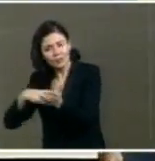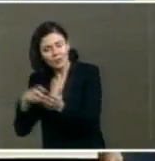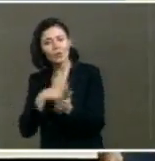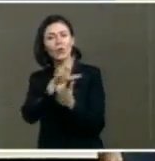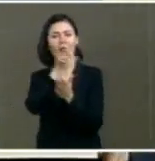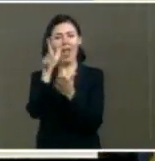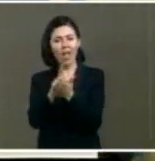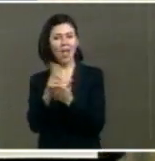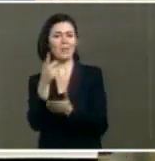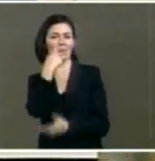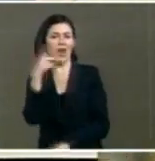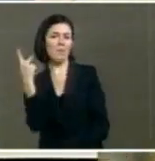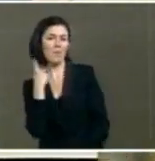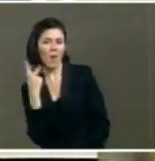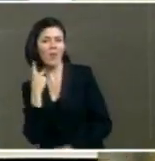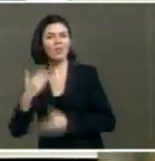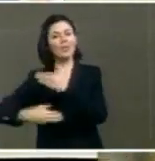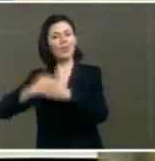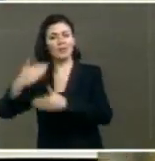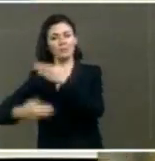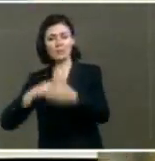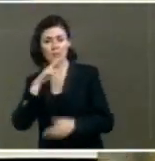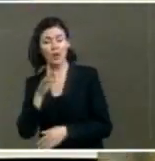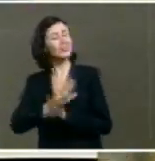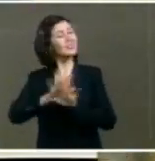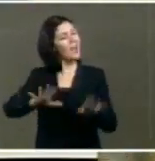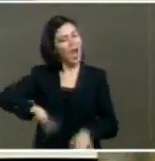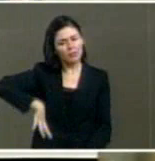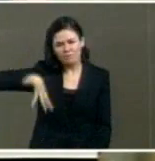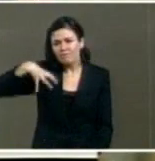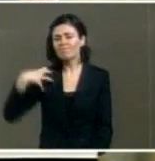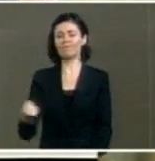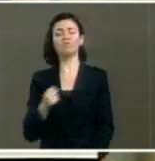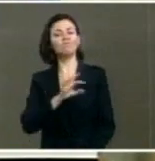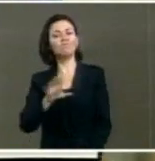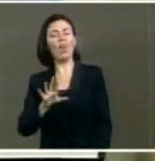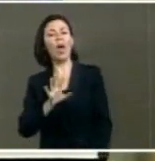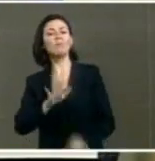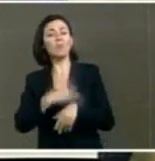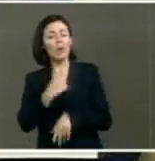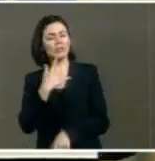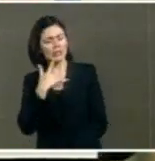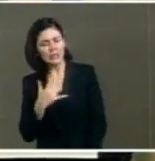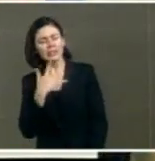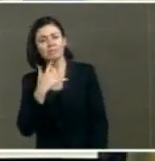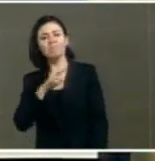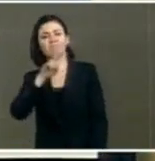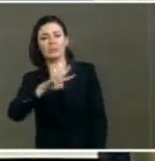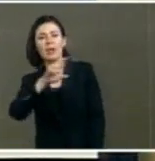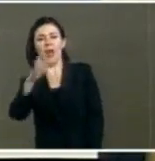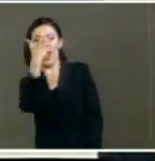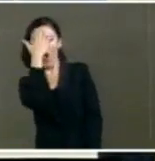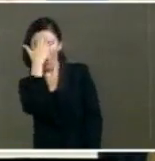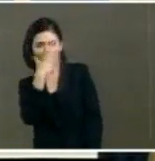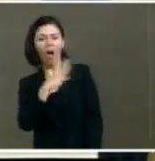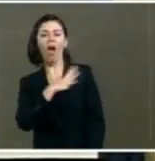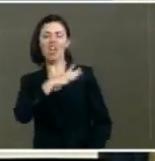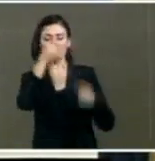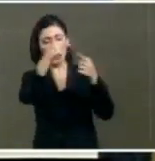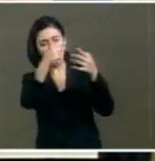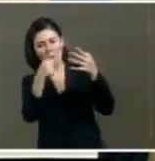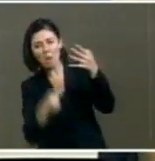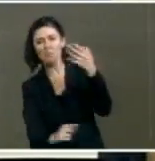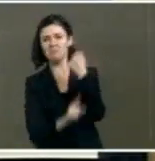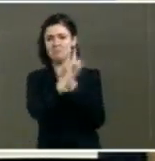más grande, el esfuerzo de reconocer nuestros problemas, de plantear estrategias, de hacerles frente y